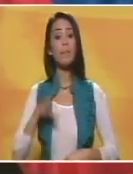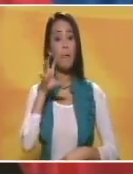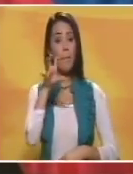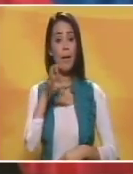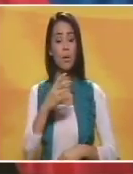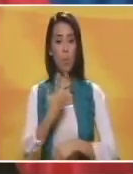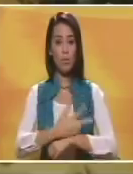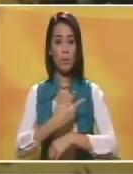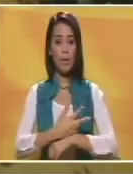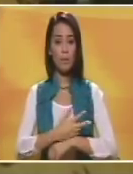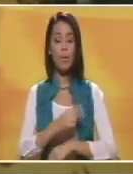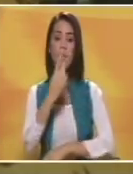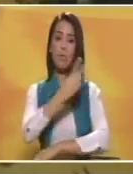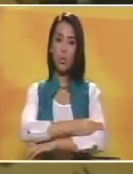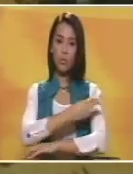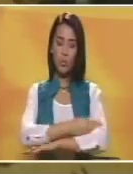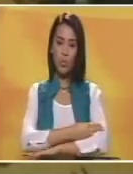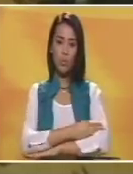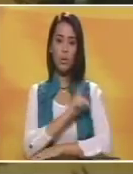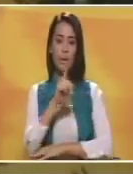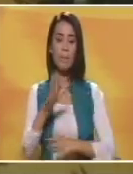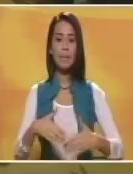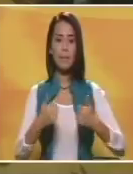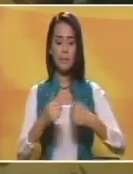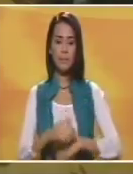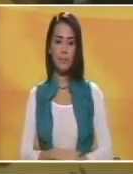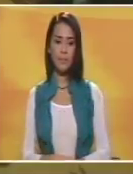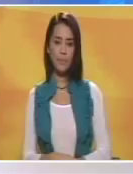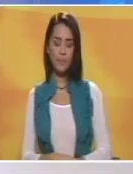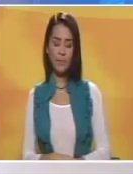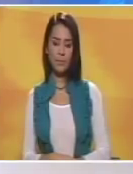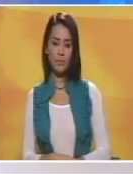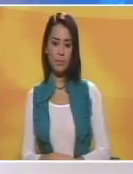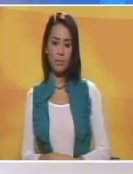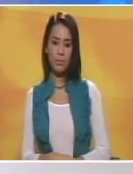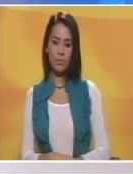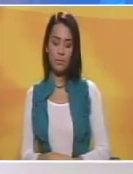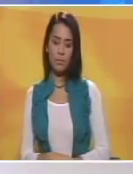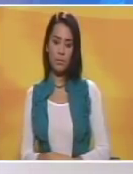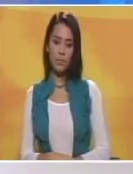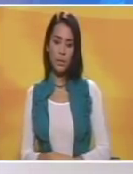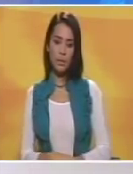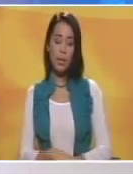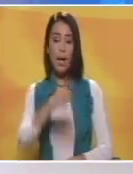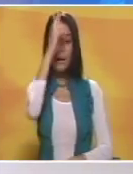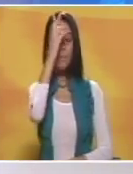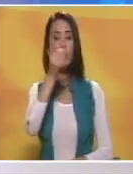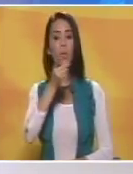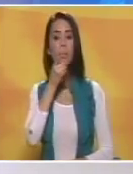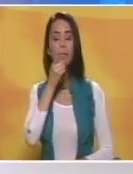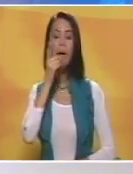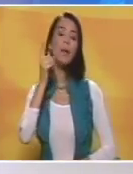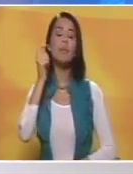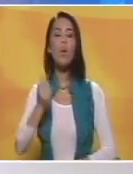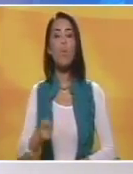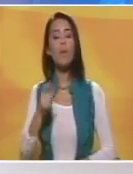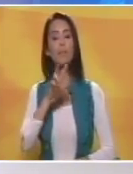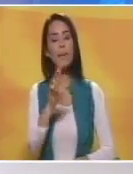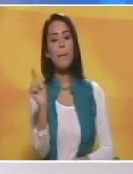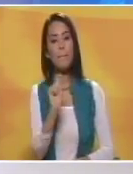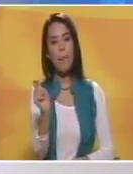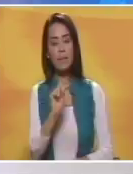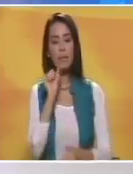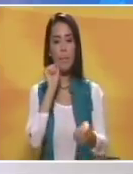de ese país, el de Honduras y El Salvador. En República Dominicana, un juez impuso 3 meses de